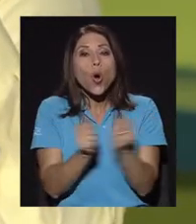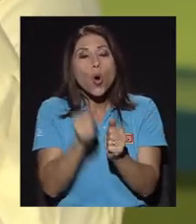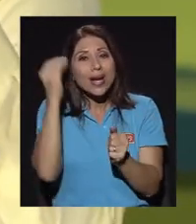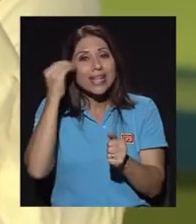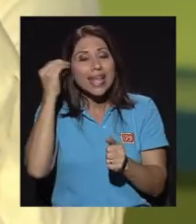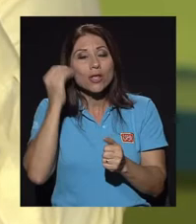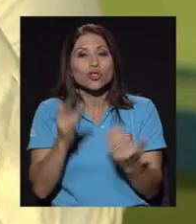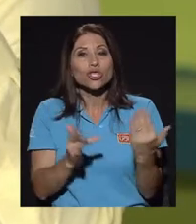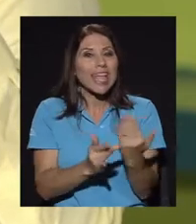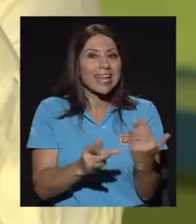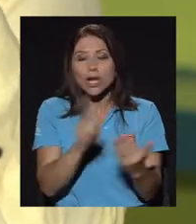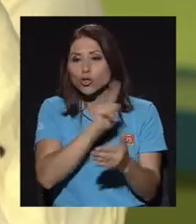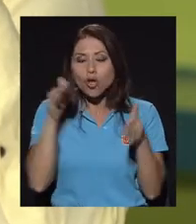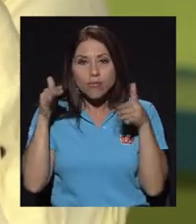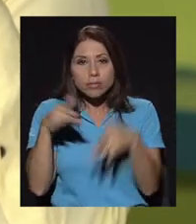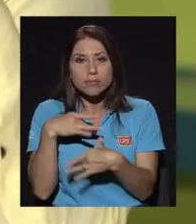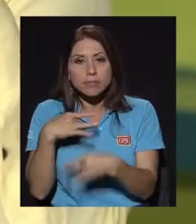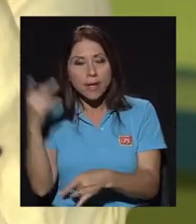politiqueros.